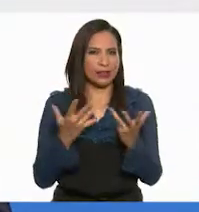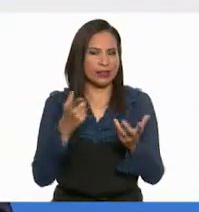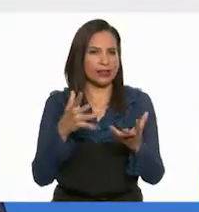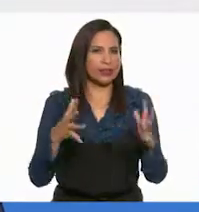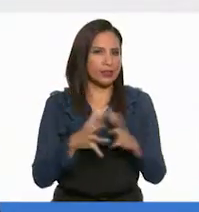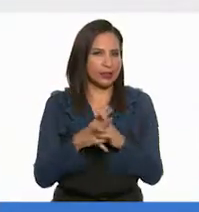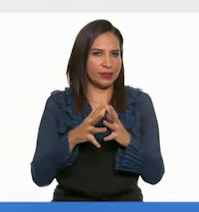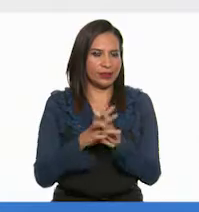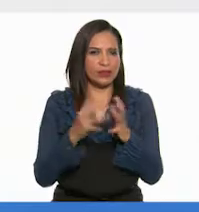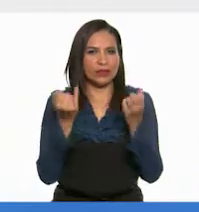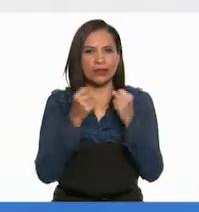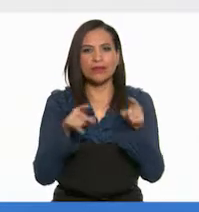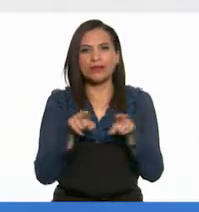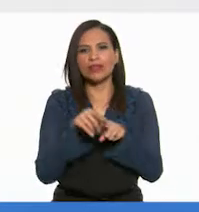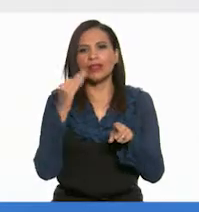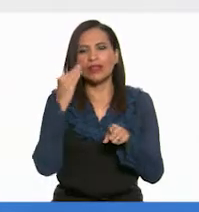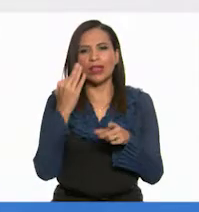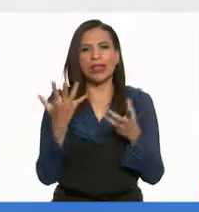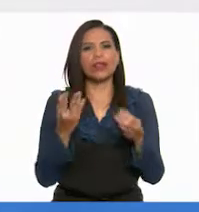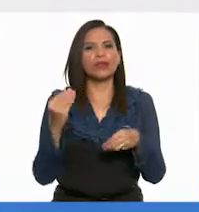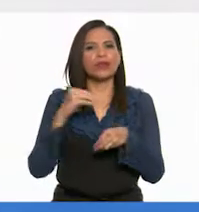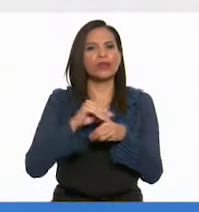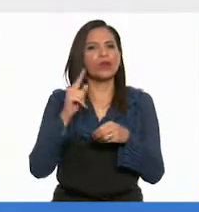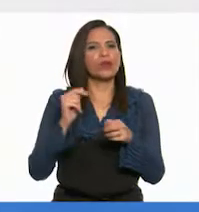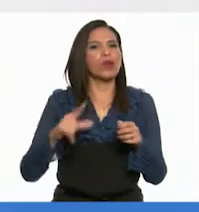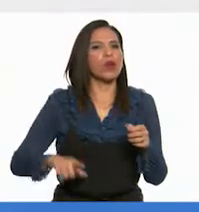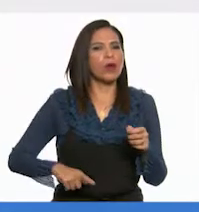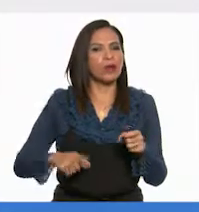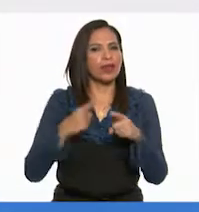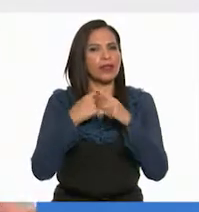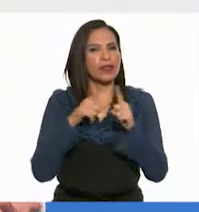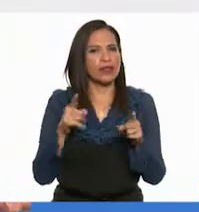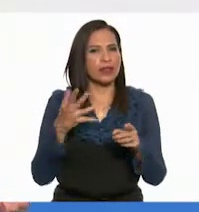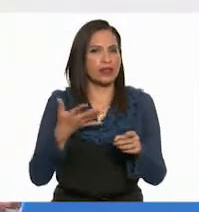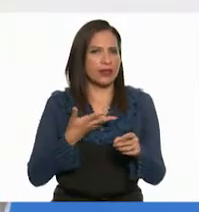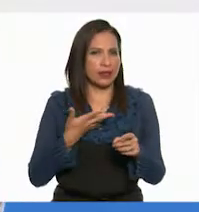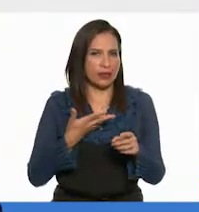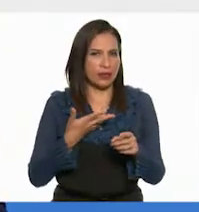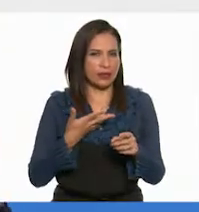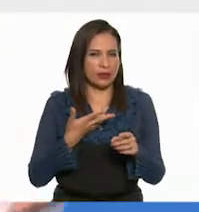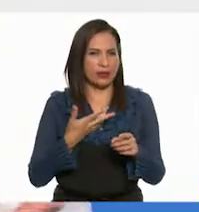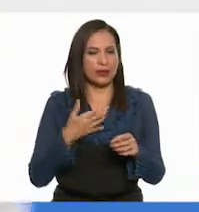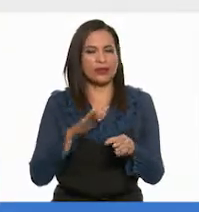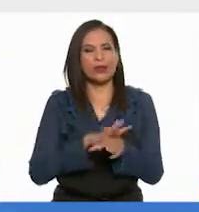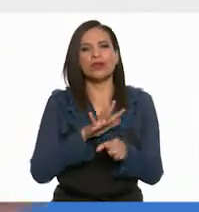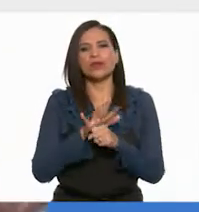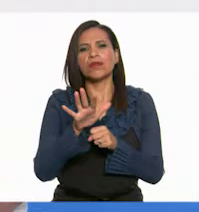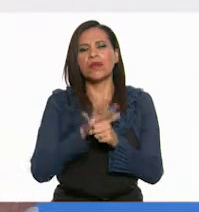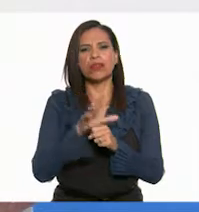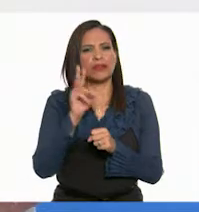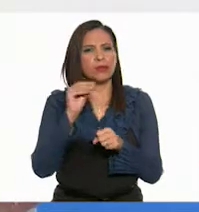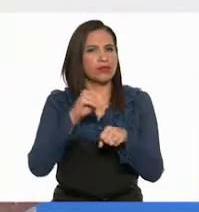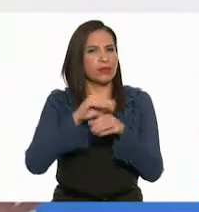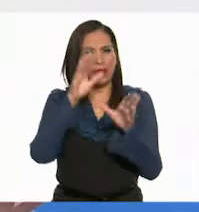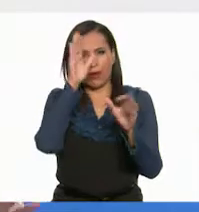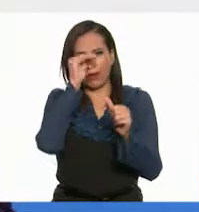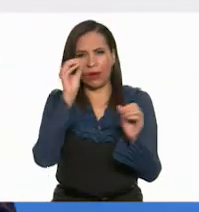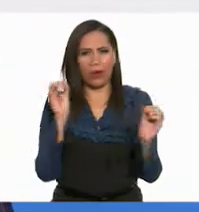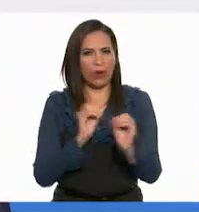guerra y al mismo tiempo construir un gobierno diferente al que teníamos y con el cual no estábamos de